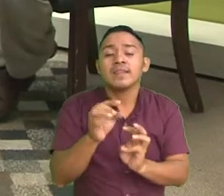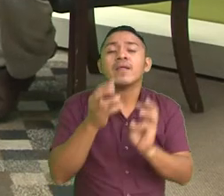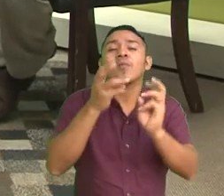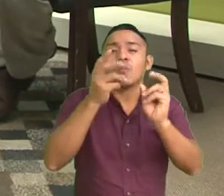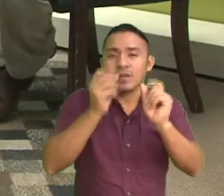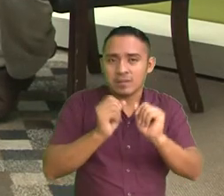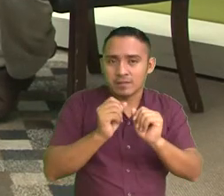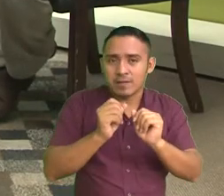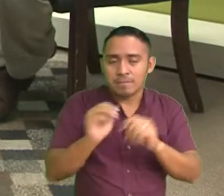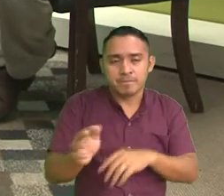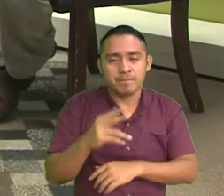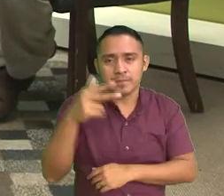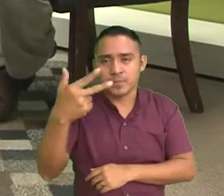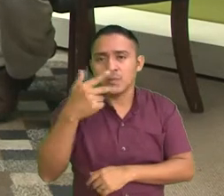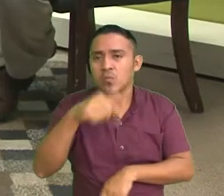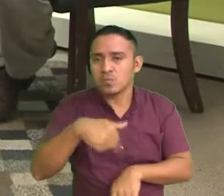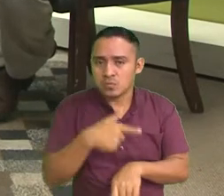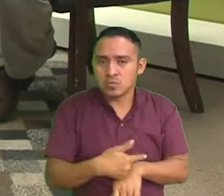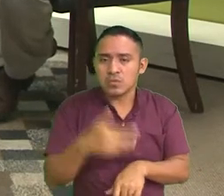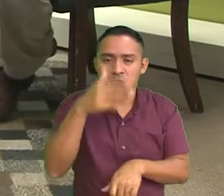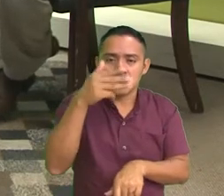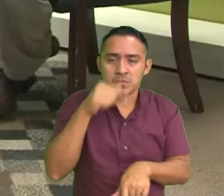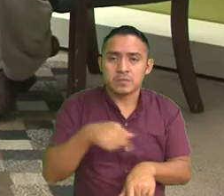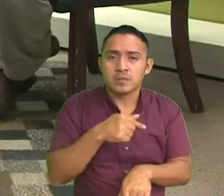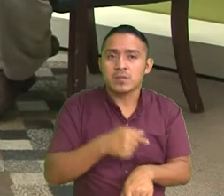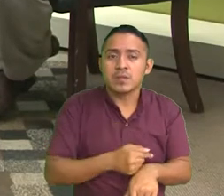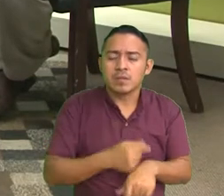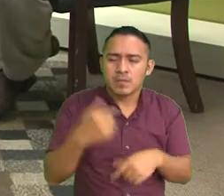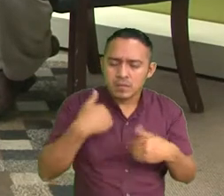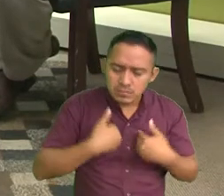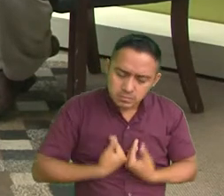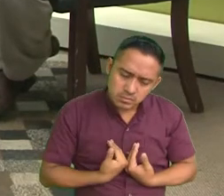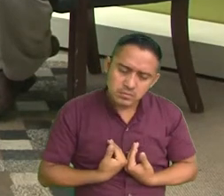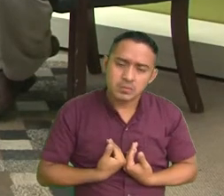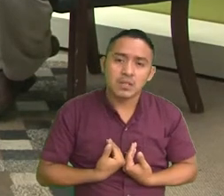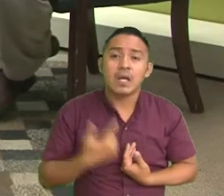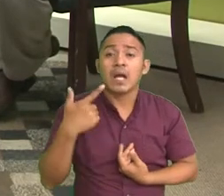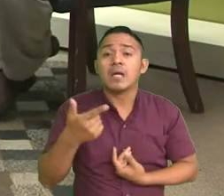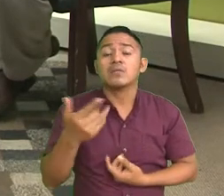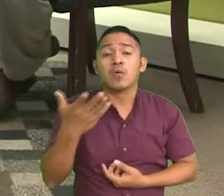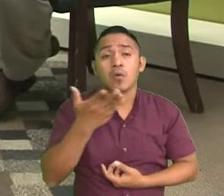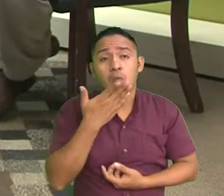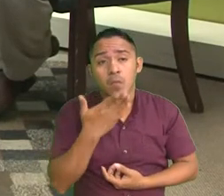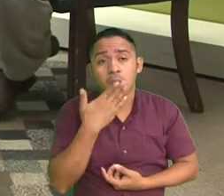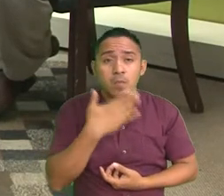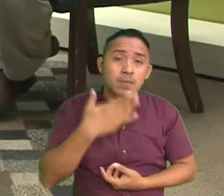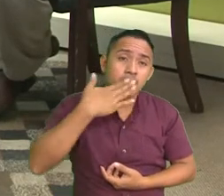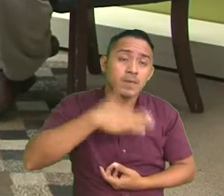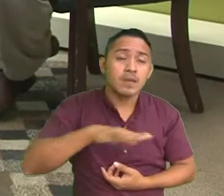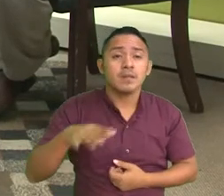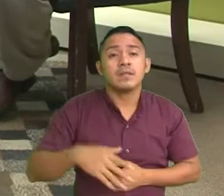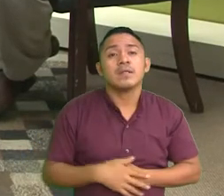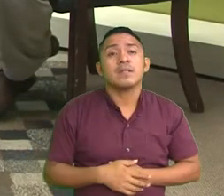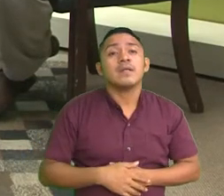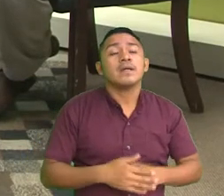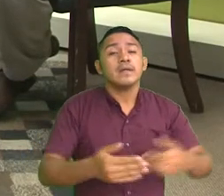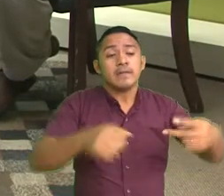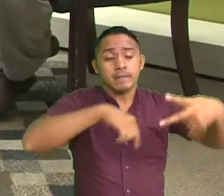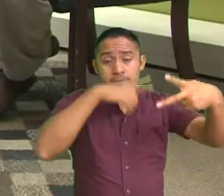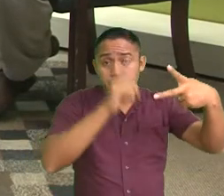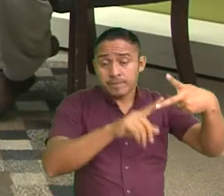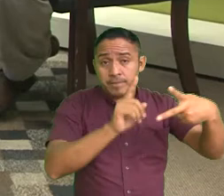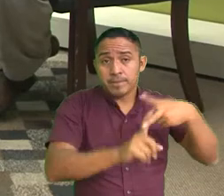Puede estar durmiendo 8 horas o 9 horas, pero lo ves muy agotado, entonces este es un problema de calidad. Y viene la segunda